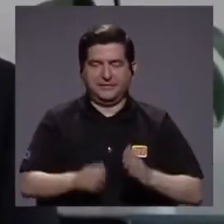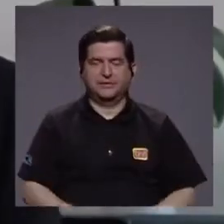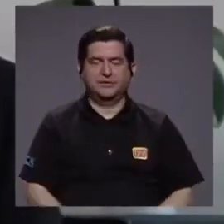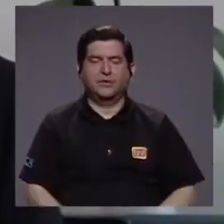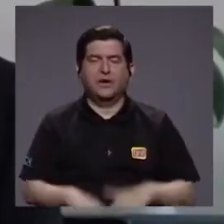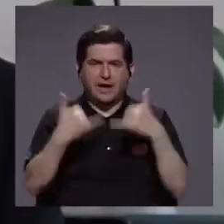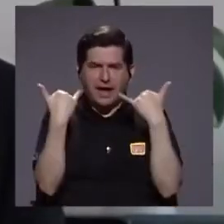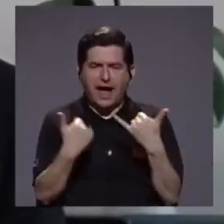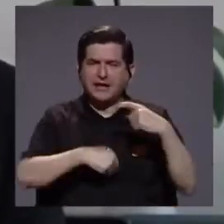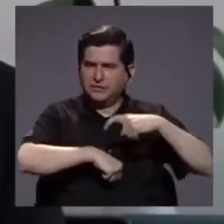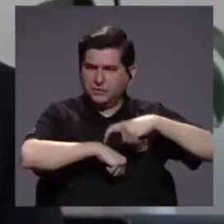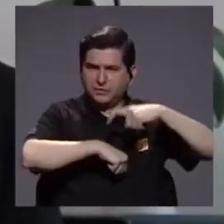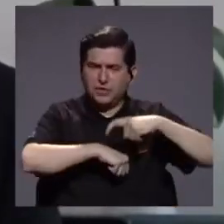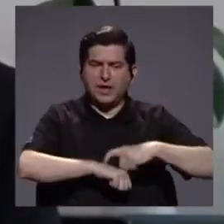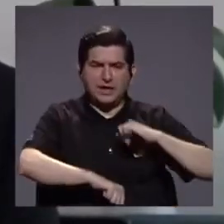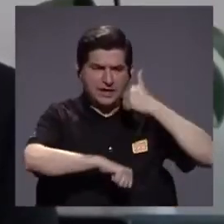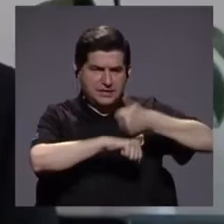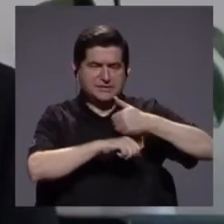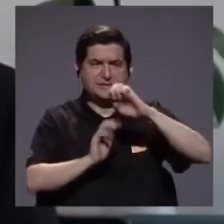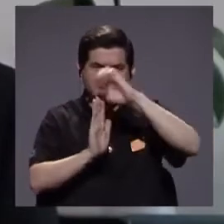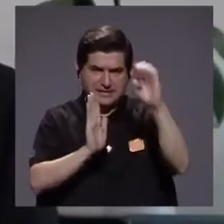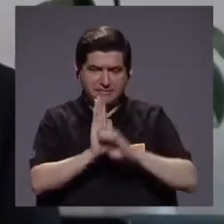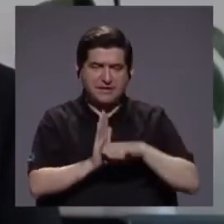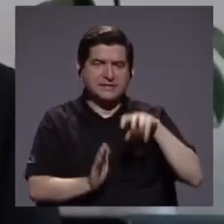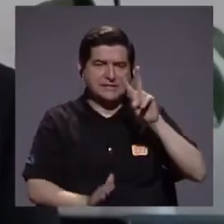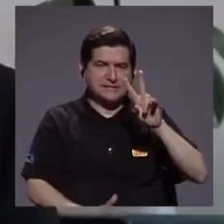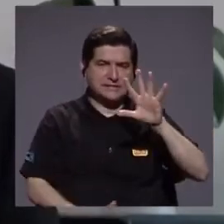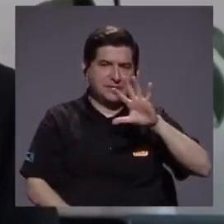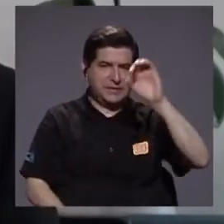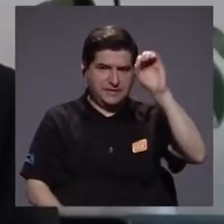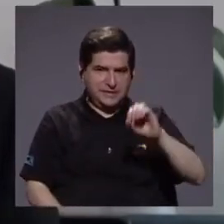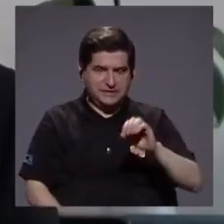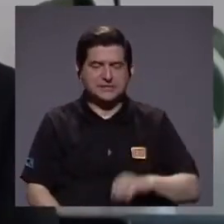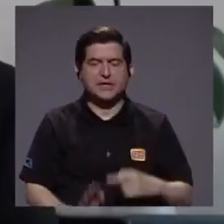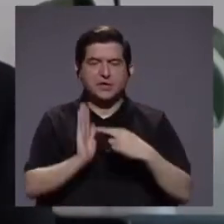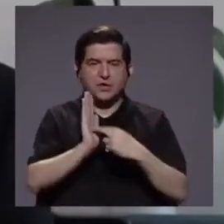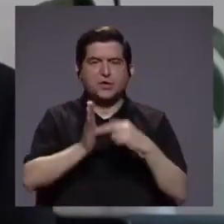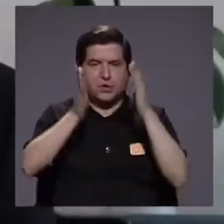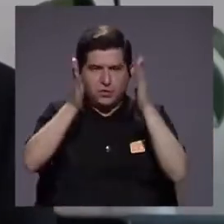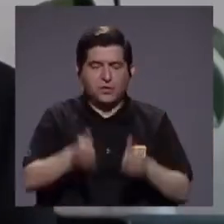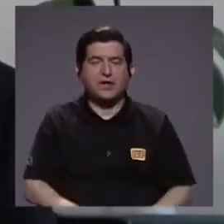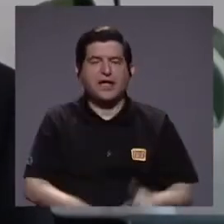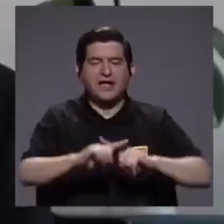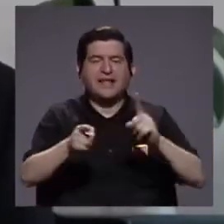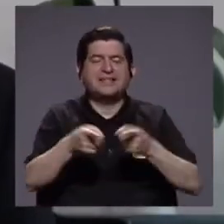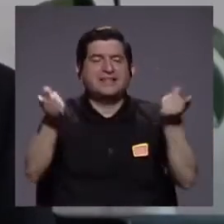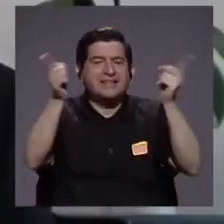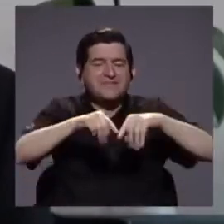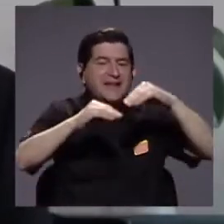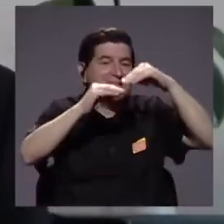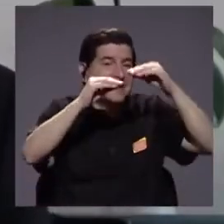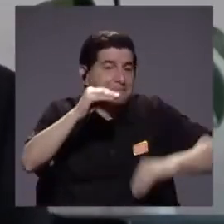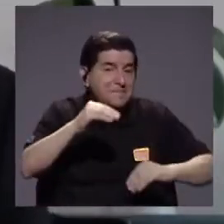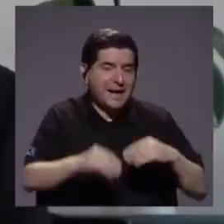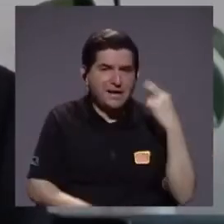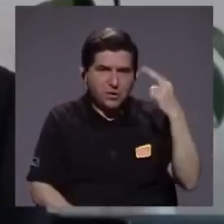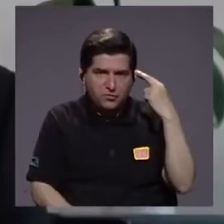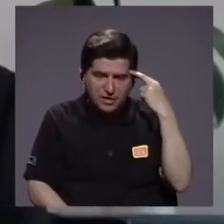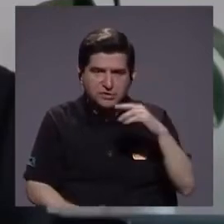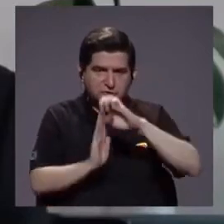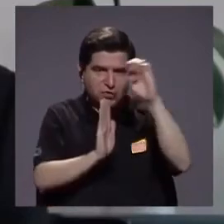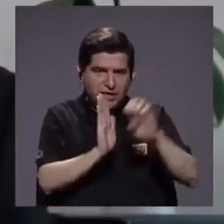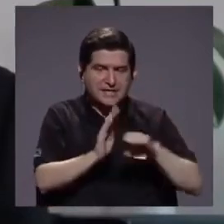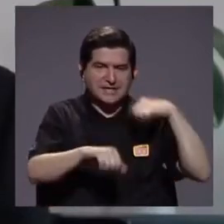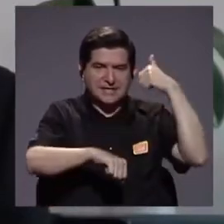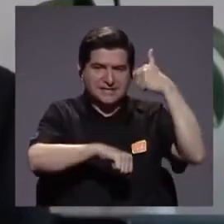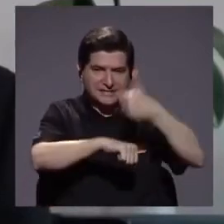este momento, lo que establece el estatuto es un 25% de representación, que en muchos casos es menor, porque el estatuto